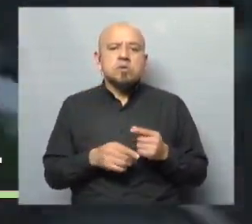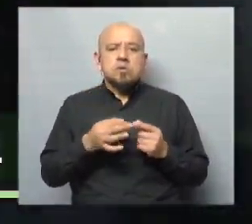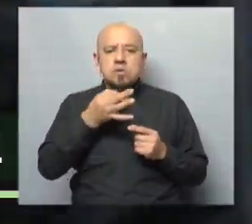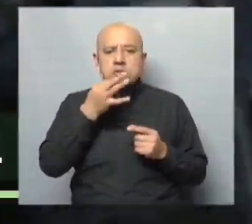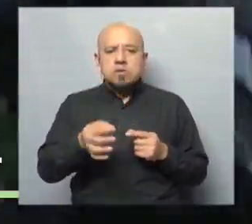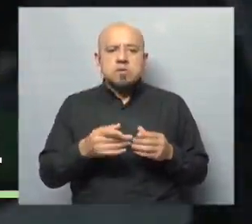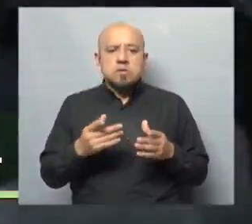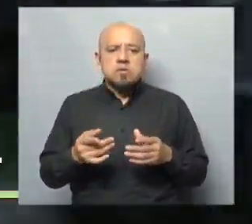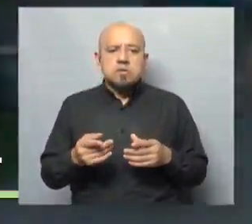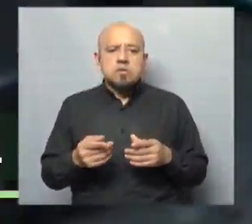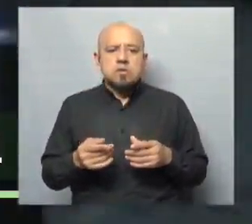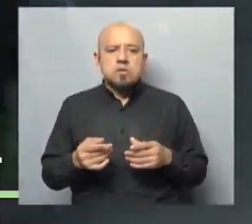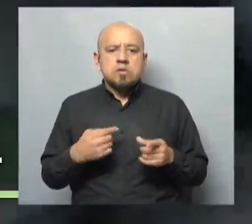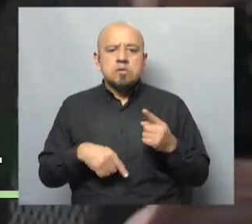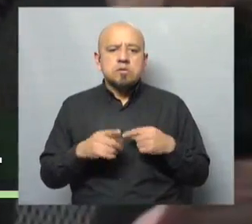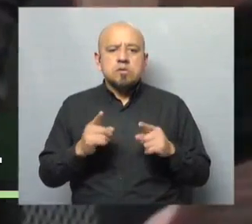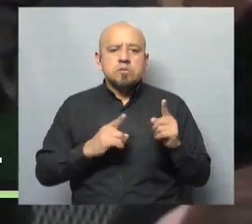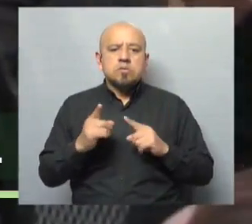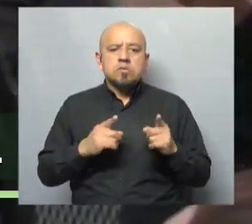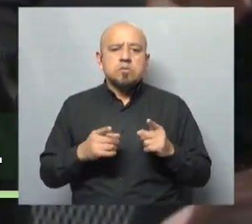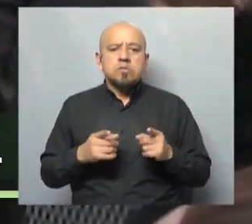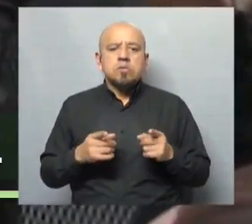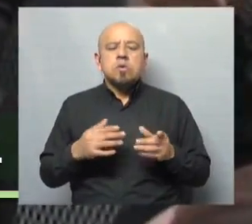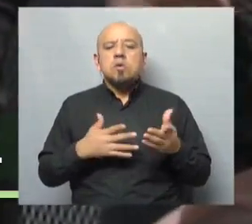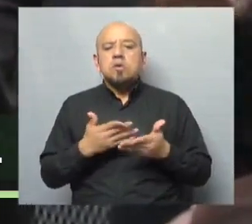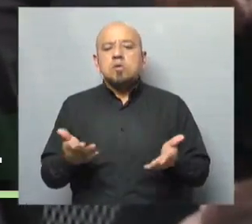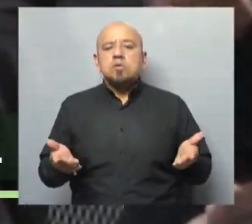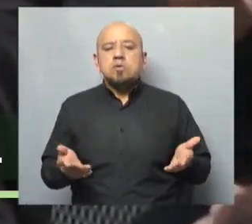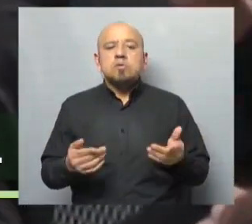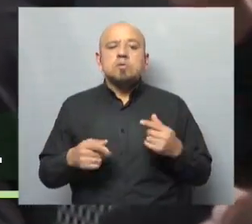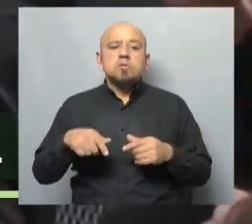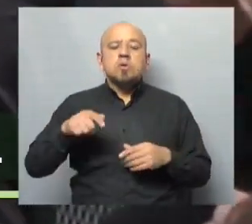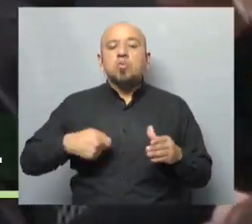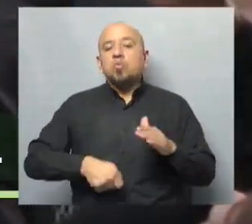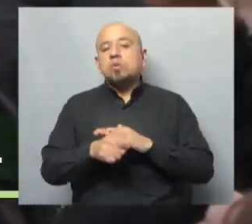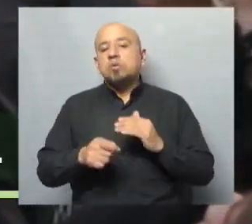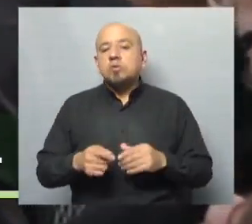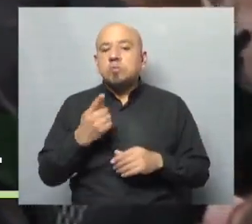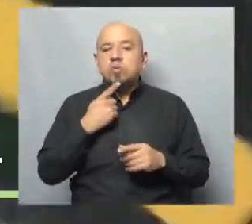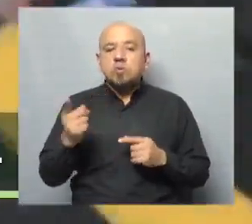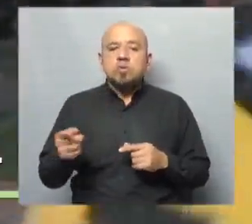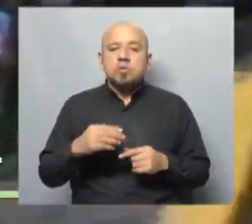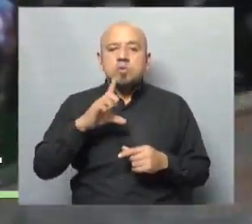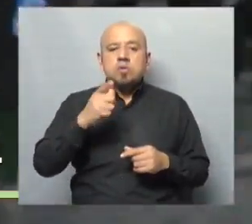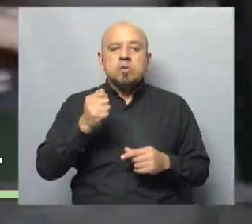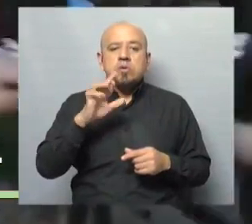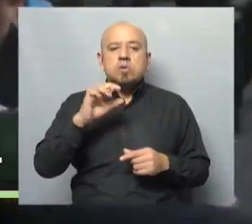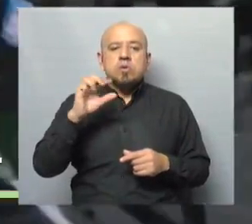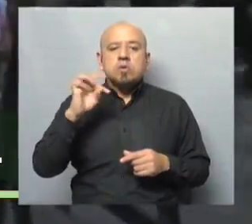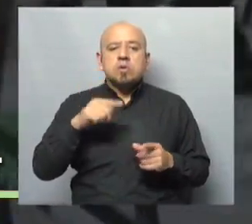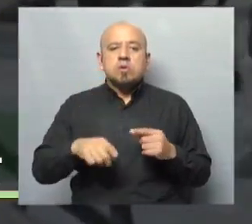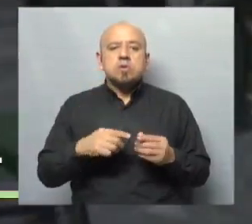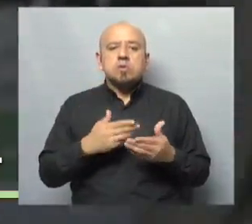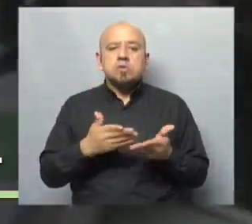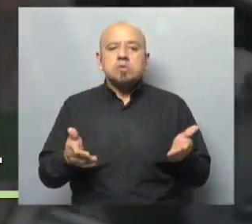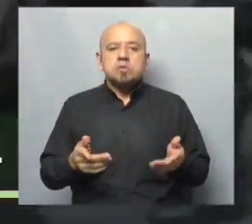inadmisible que algunos dirigentes políticos de la oposición pierdan el juicio político contra el mandatario por haber manifestado su condena